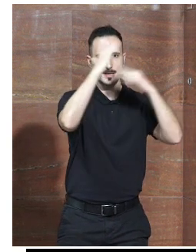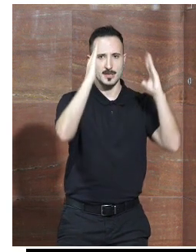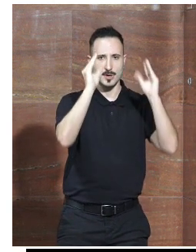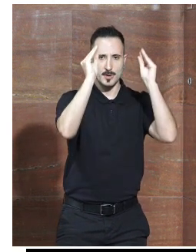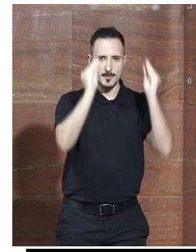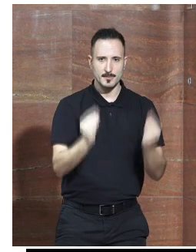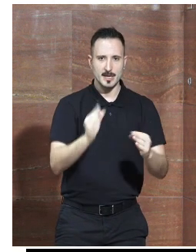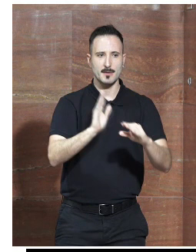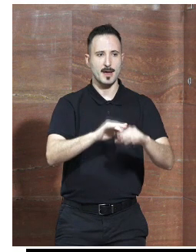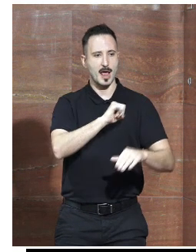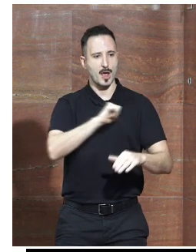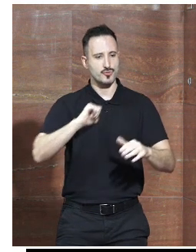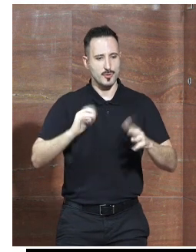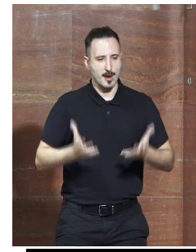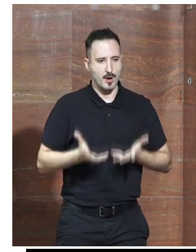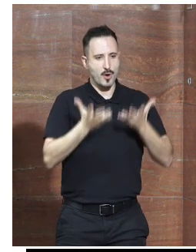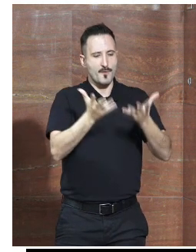su autonomía también?